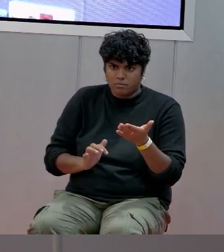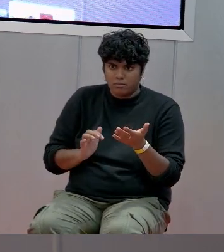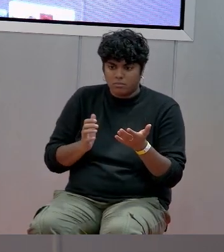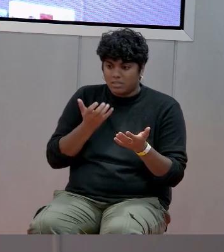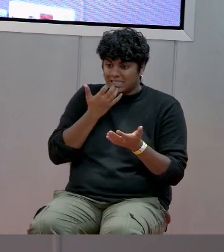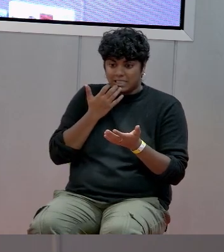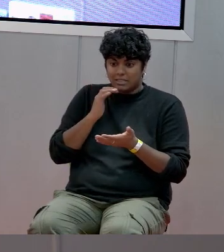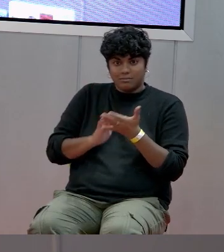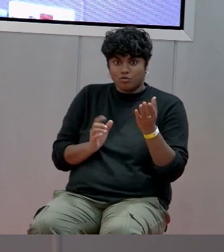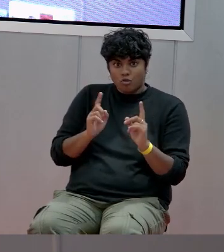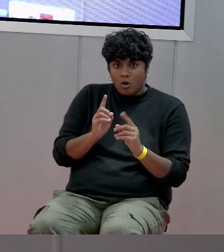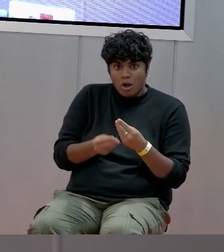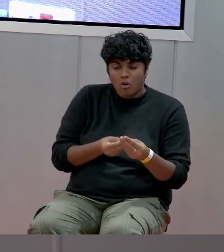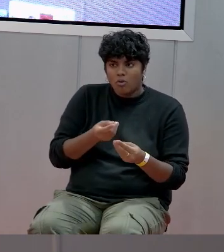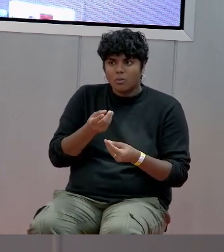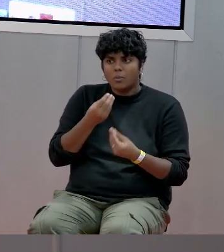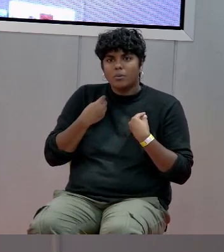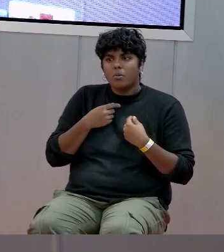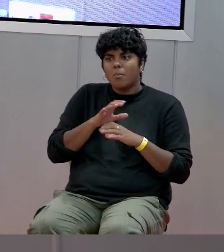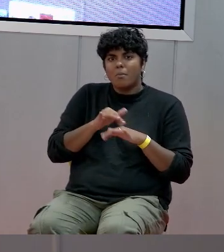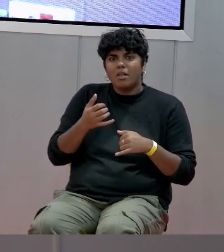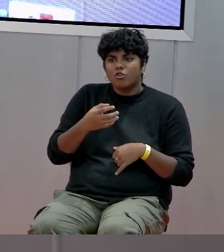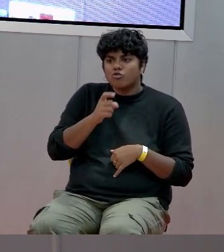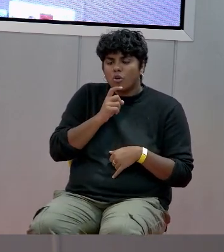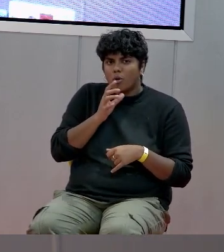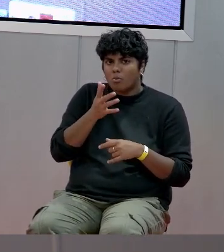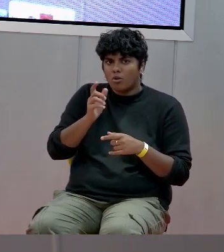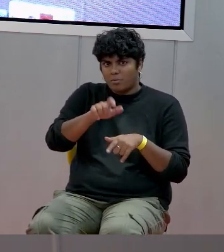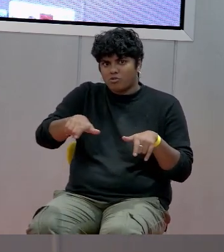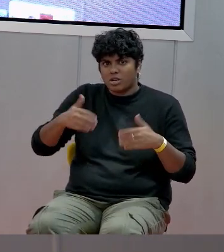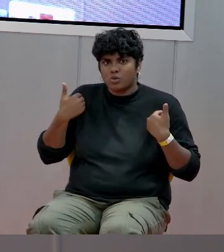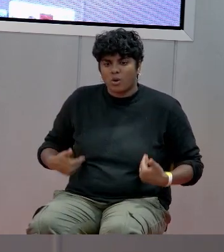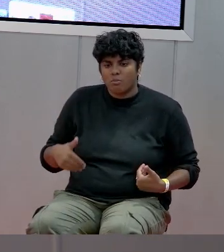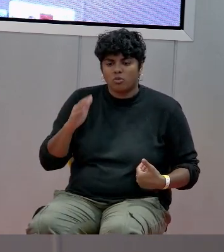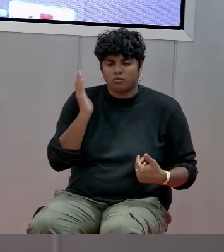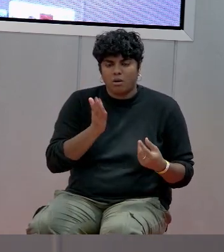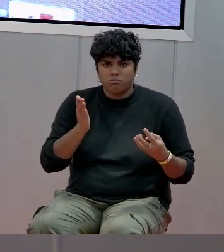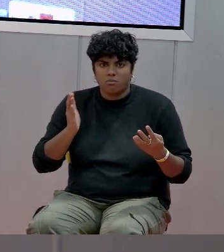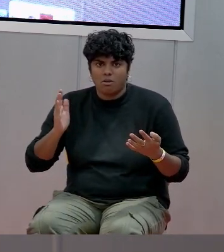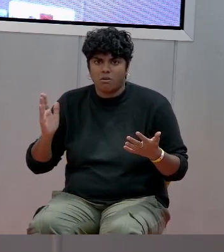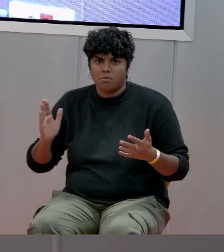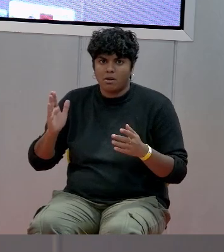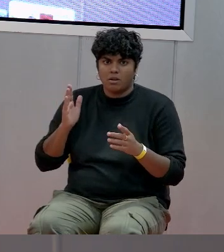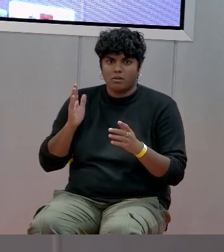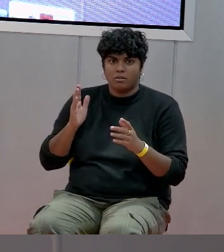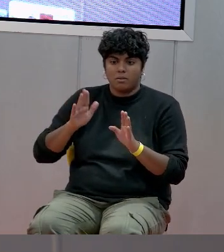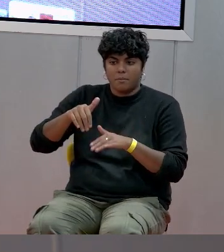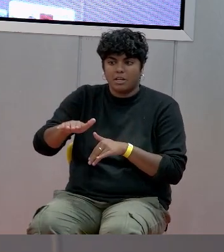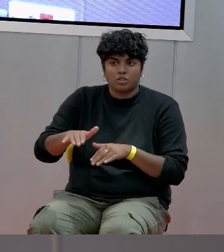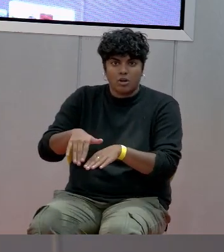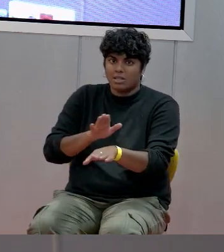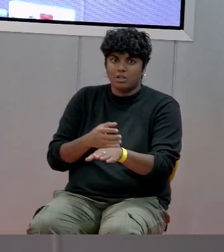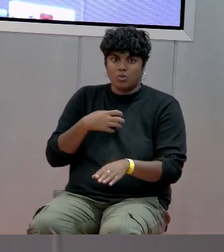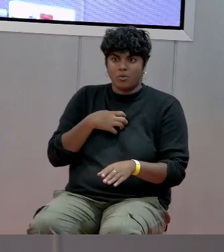después de saber todo el daño que se infringía a los cuerpos de los y las jóvenes de forma irreflexiva y no sentir la obligación de